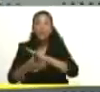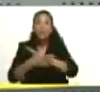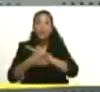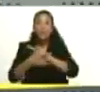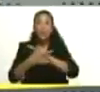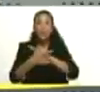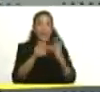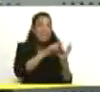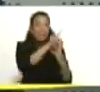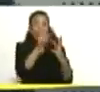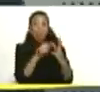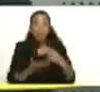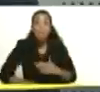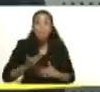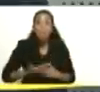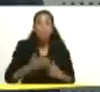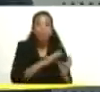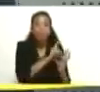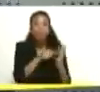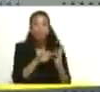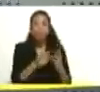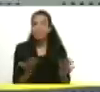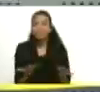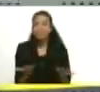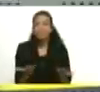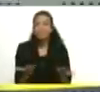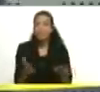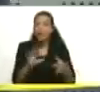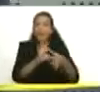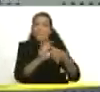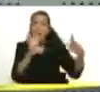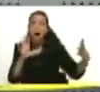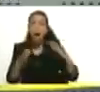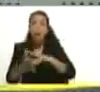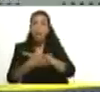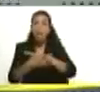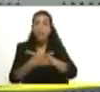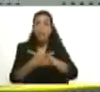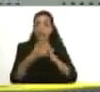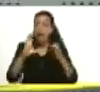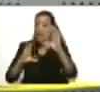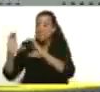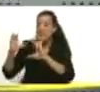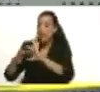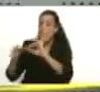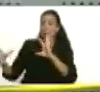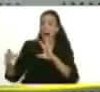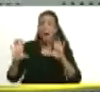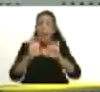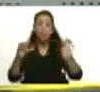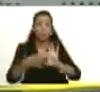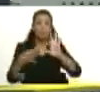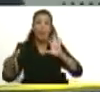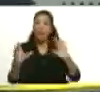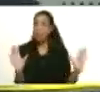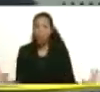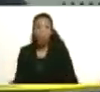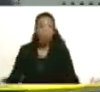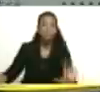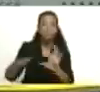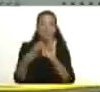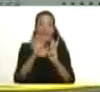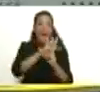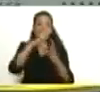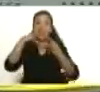tecnología. No se puede desligar la ciencia y la tecnología de la educación. Tenemos